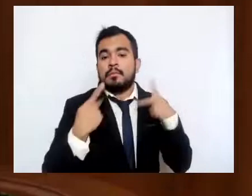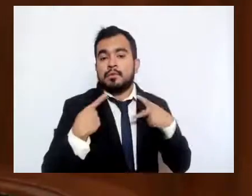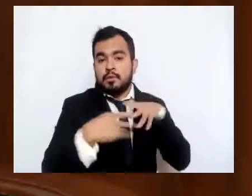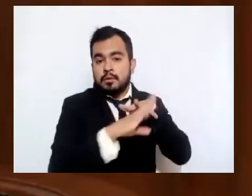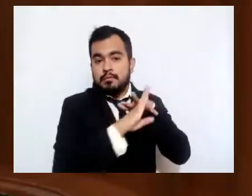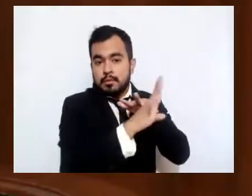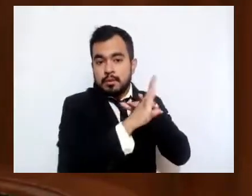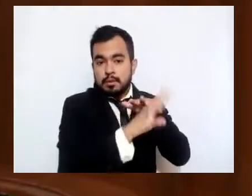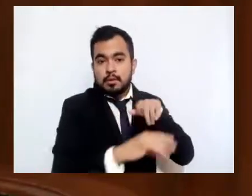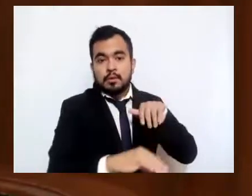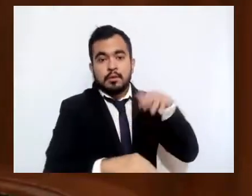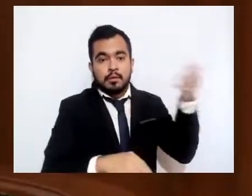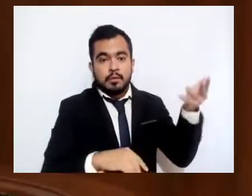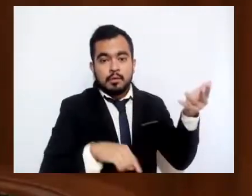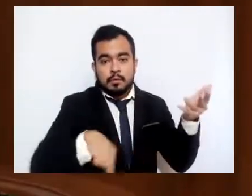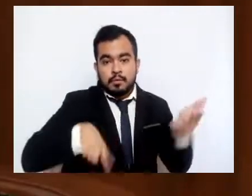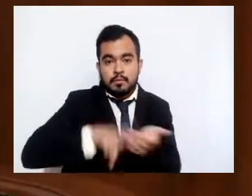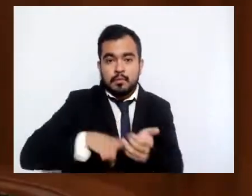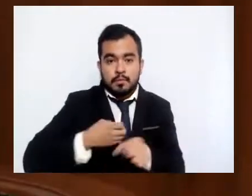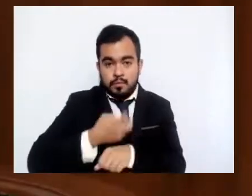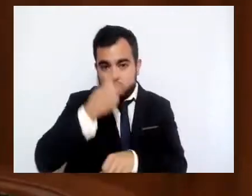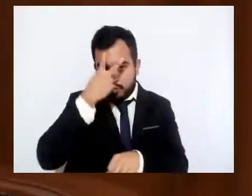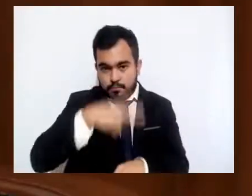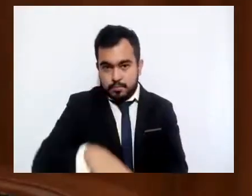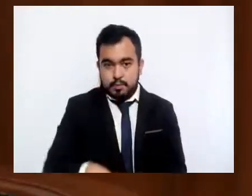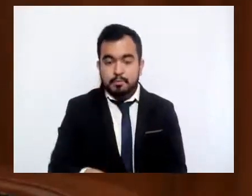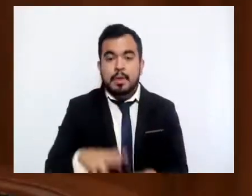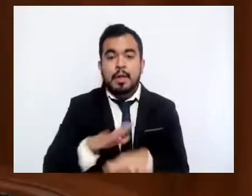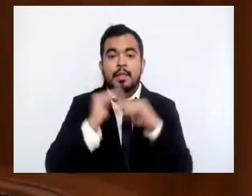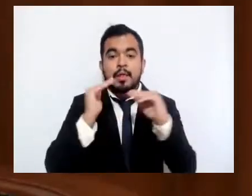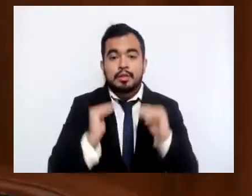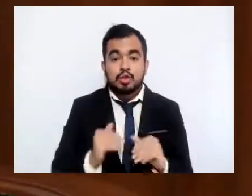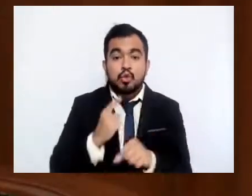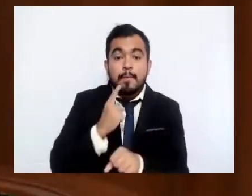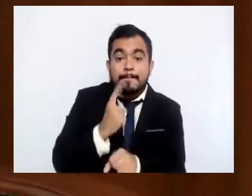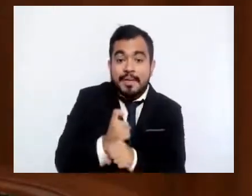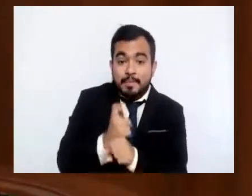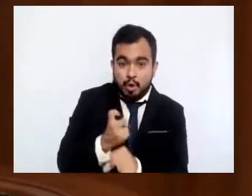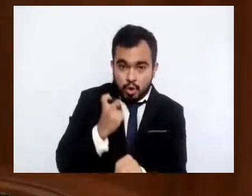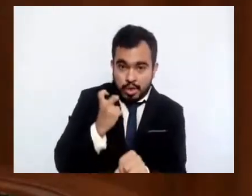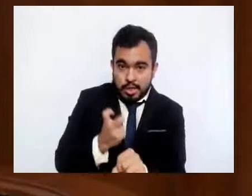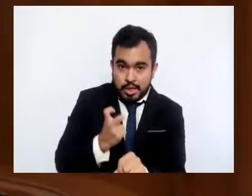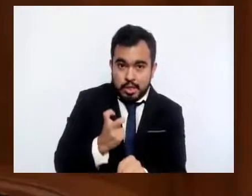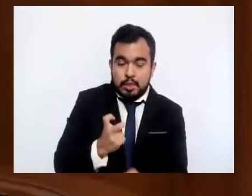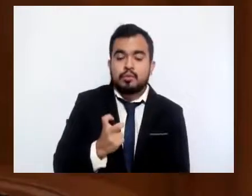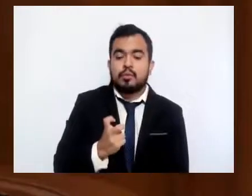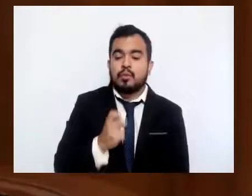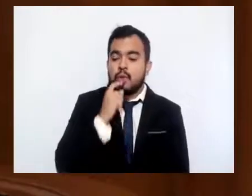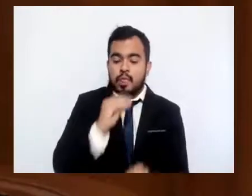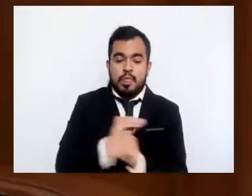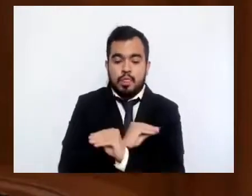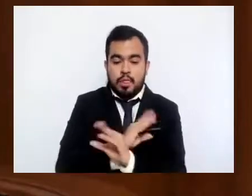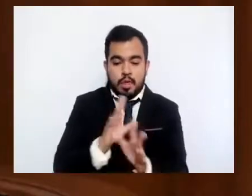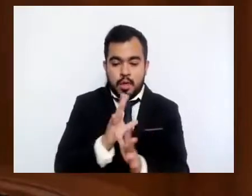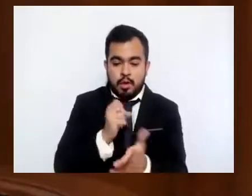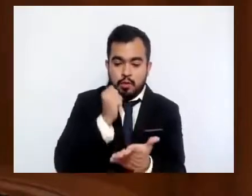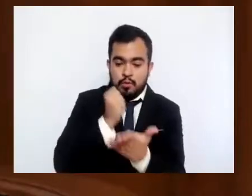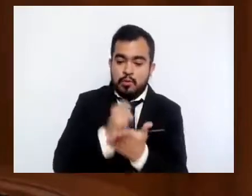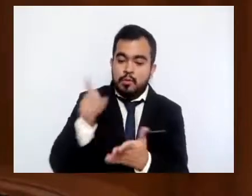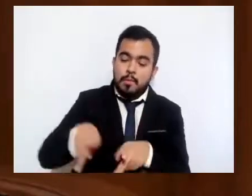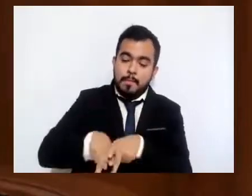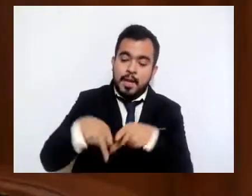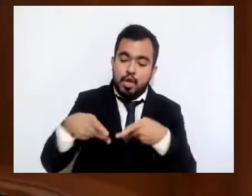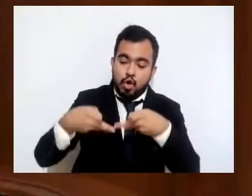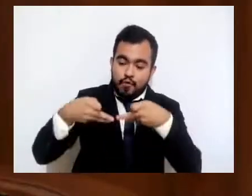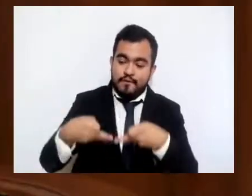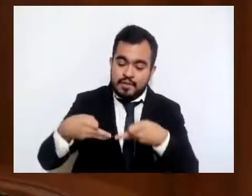Estado. Transitorios. Primero, publíquese en el presente decreto en el periódico oficial Gaceta de Gobierno.